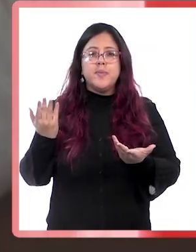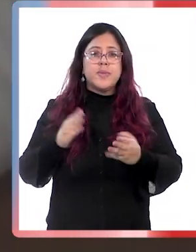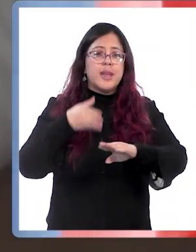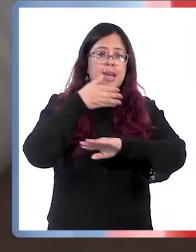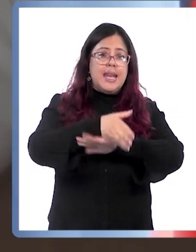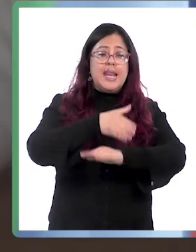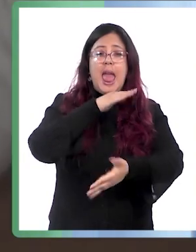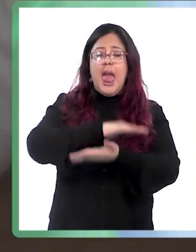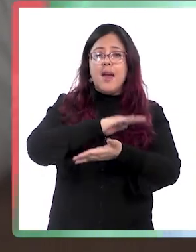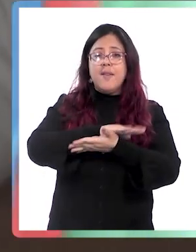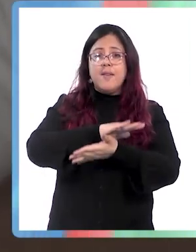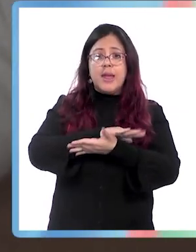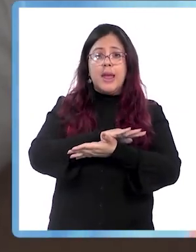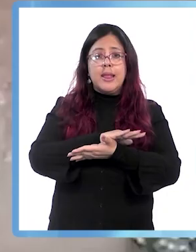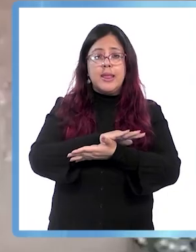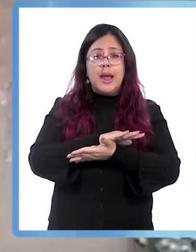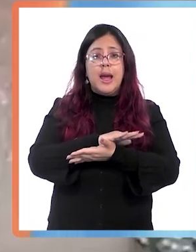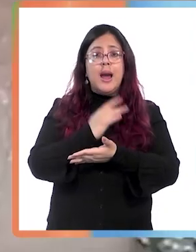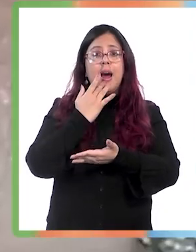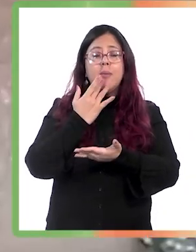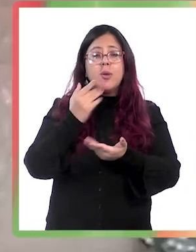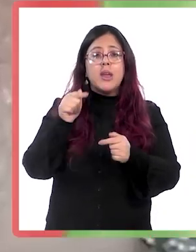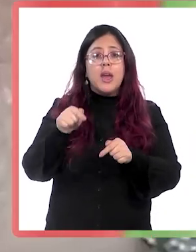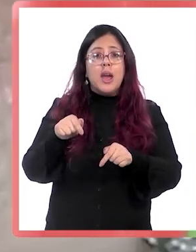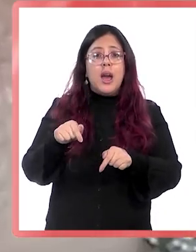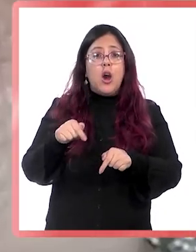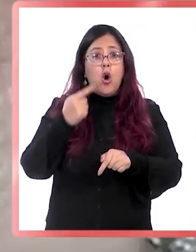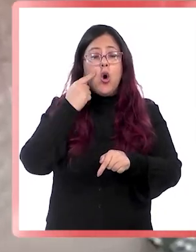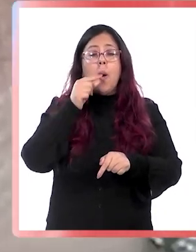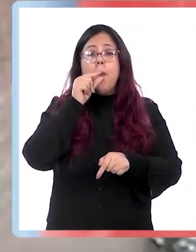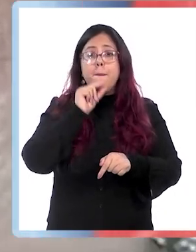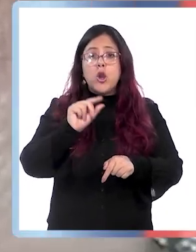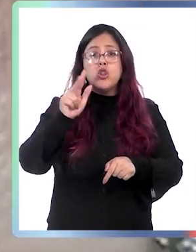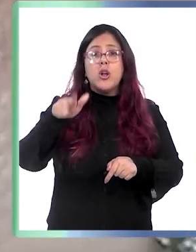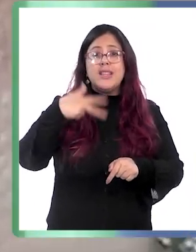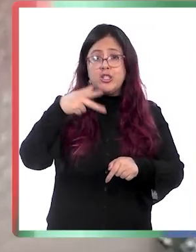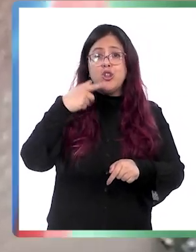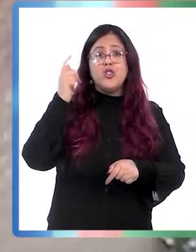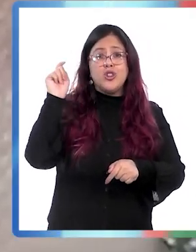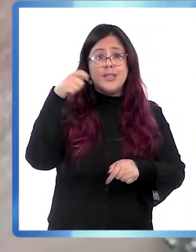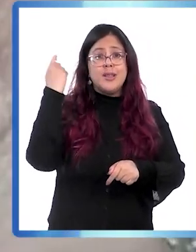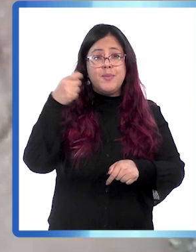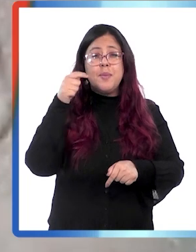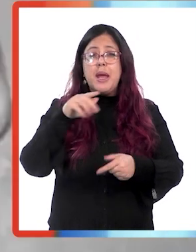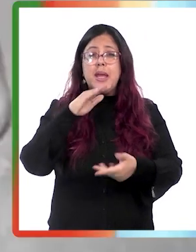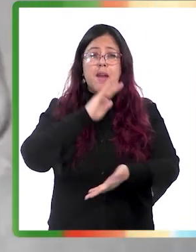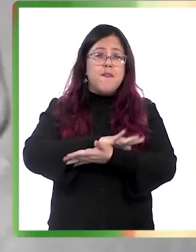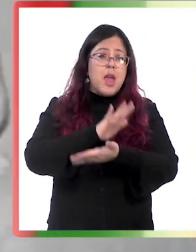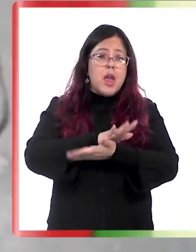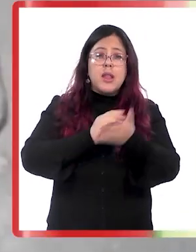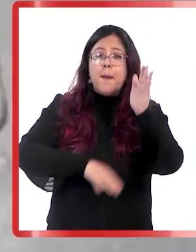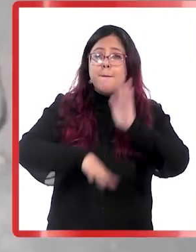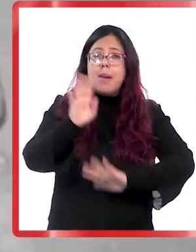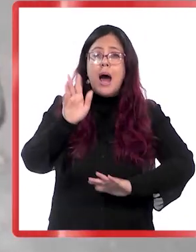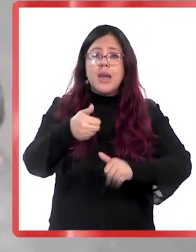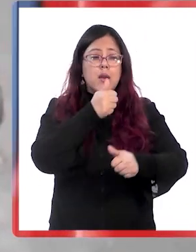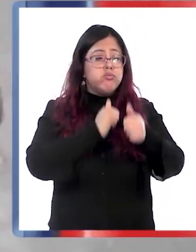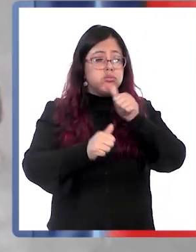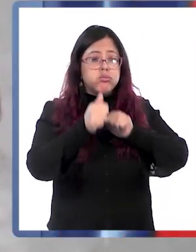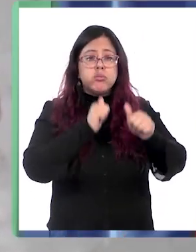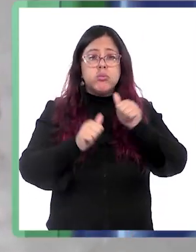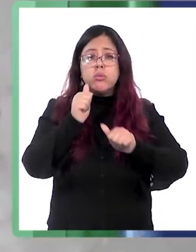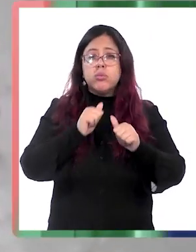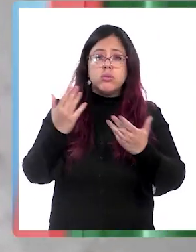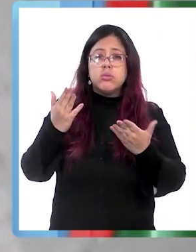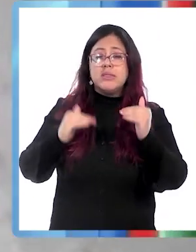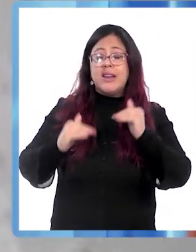te decía, porque en el fondo ahora se viene aquí en Chile el 18, ¿no es cierto? Hay más fiestas, más parranda, más tomar de más perder un